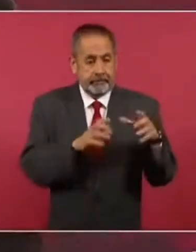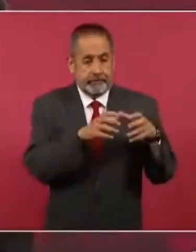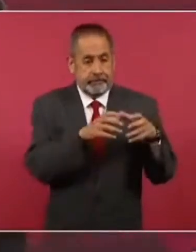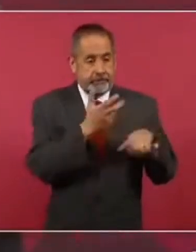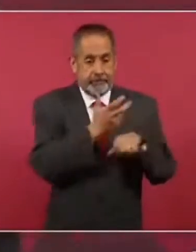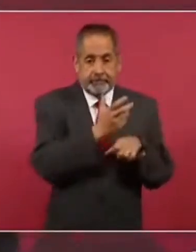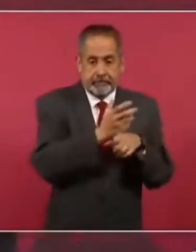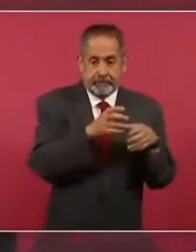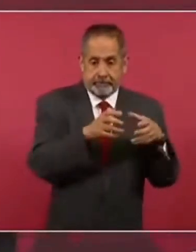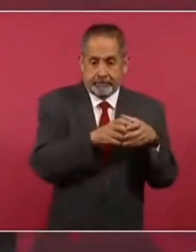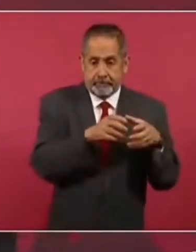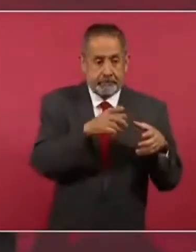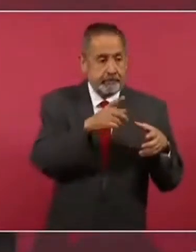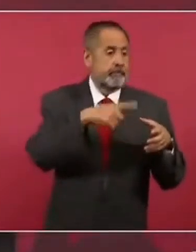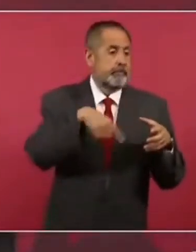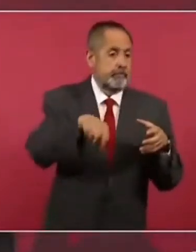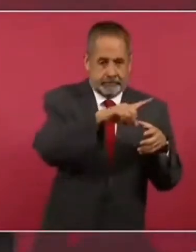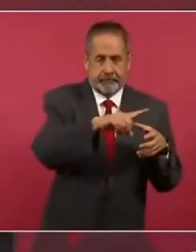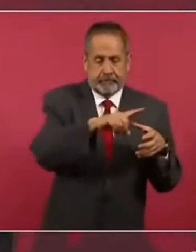cree